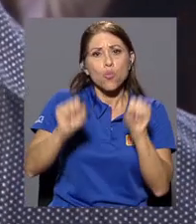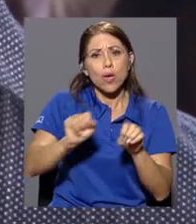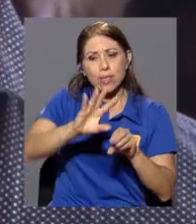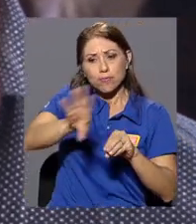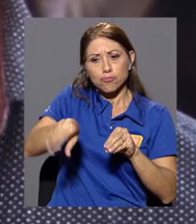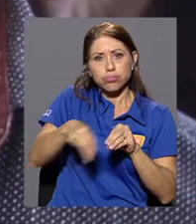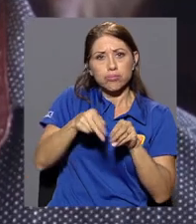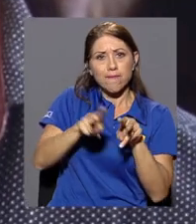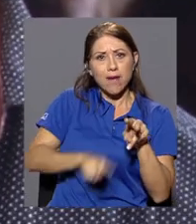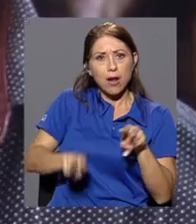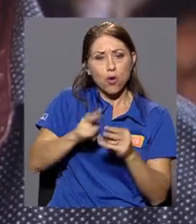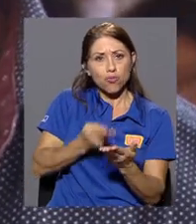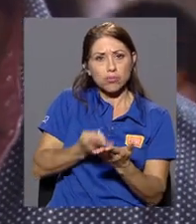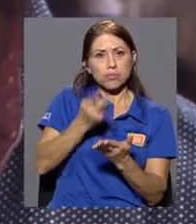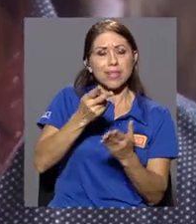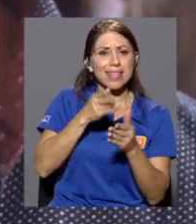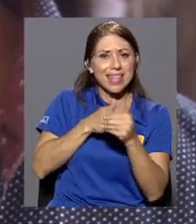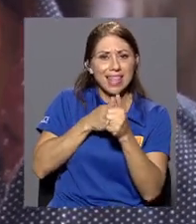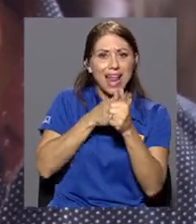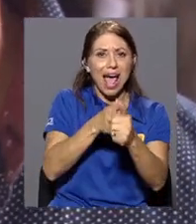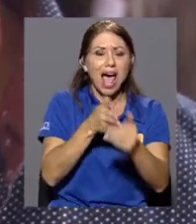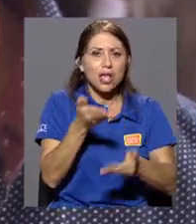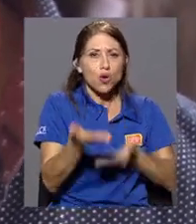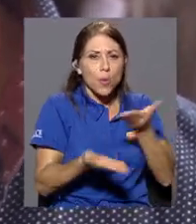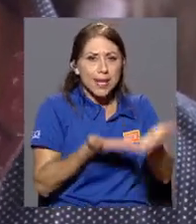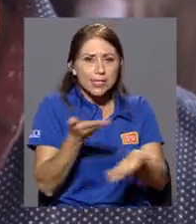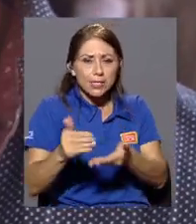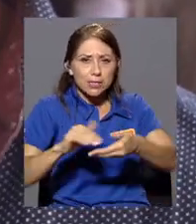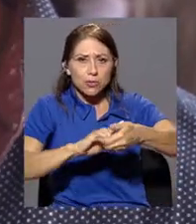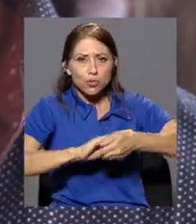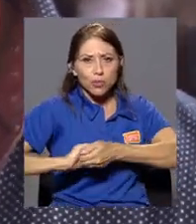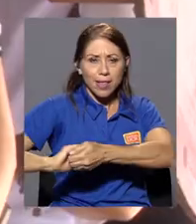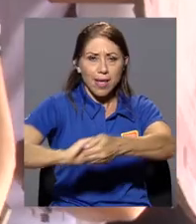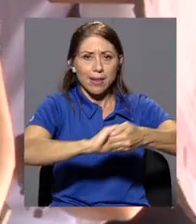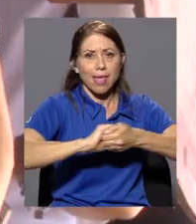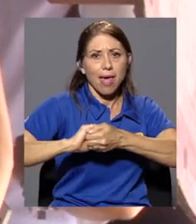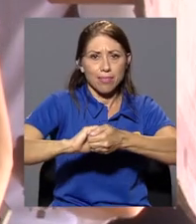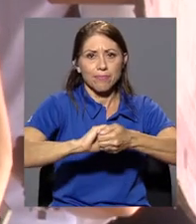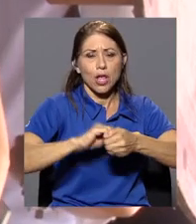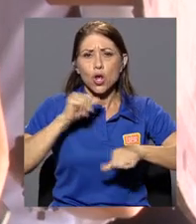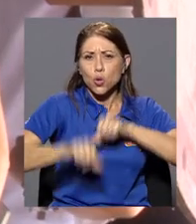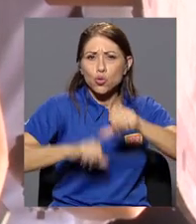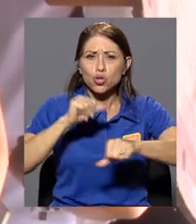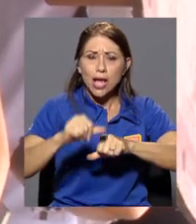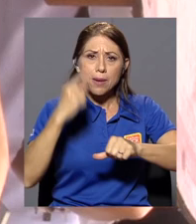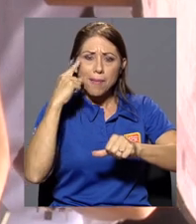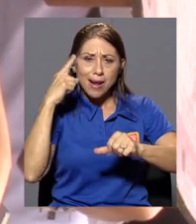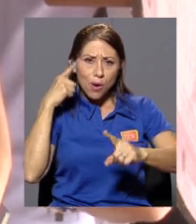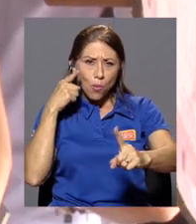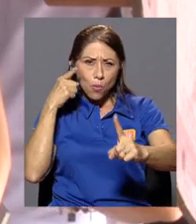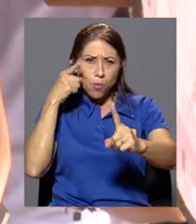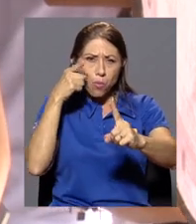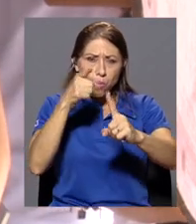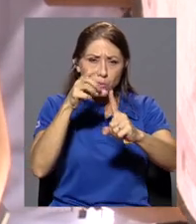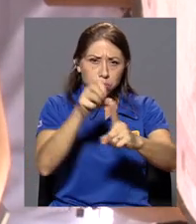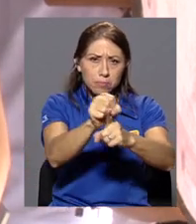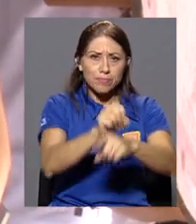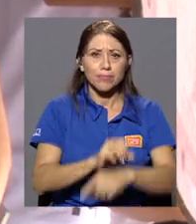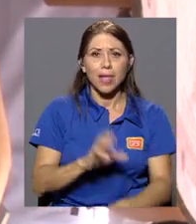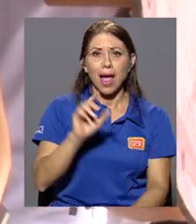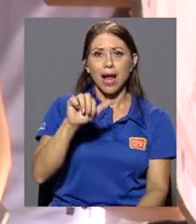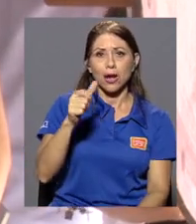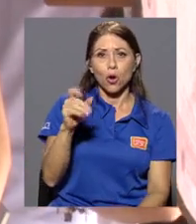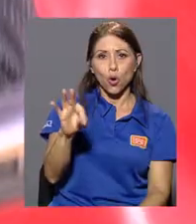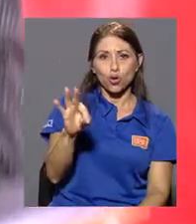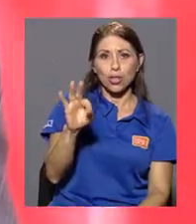agregado de liderazgo, de cooperación, solidaridad, en luchar por una idea. Argot es una aplicación